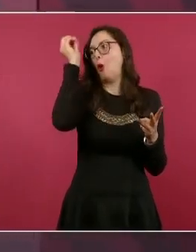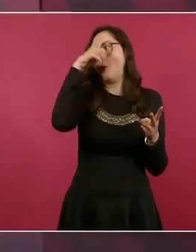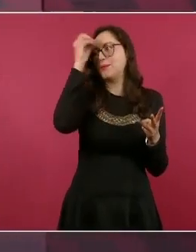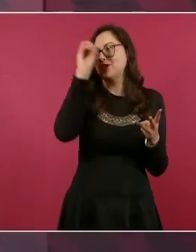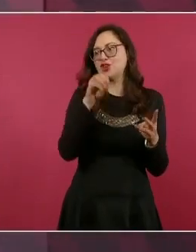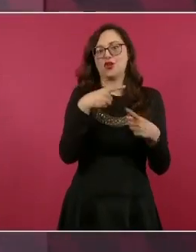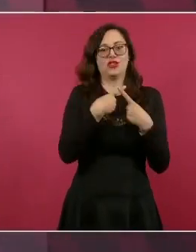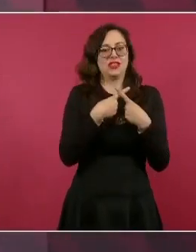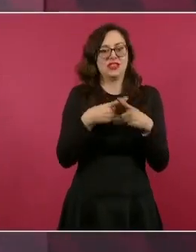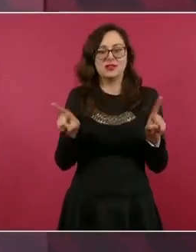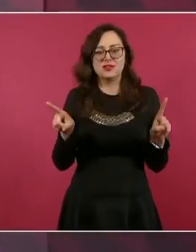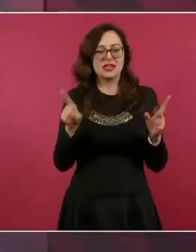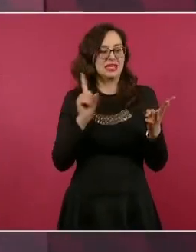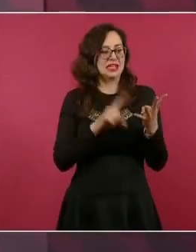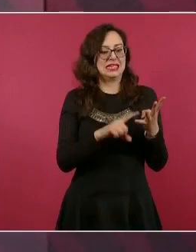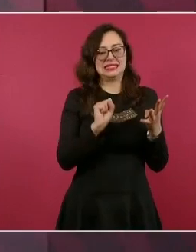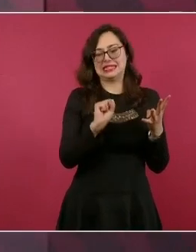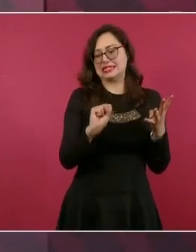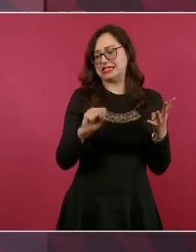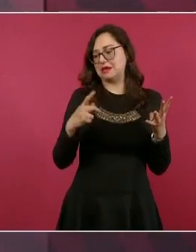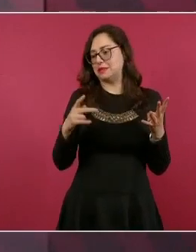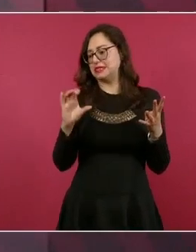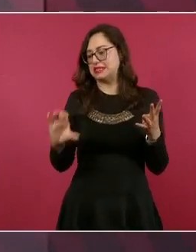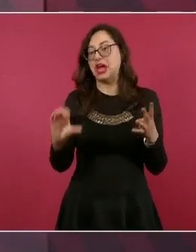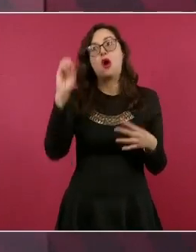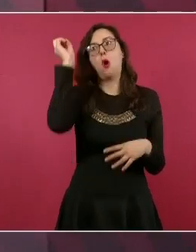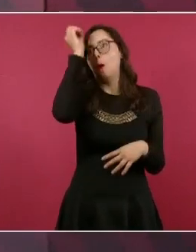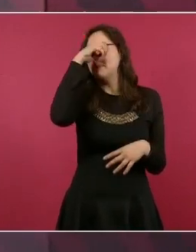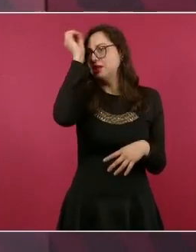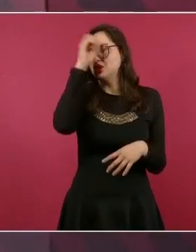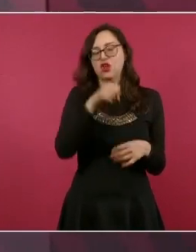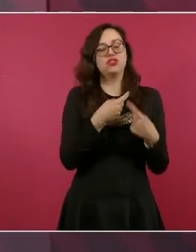y otra es la postura de Seguridad Pública.